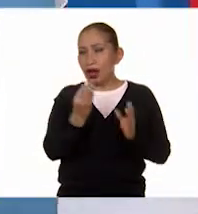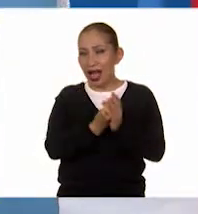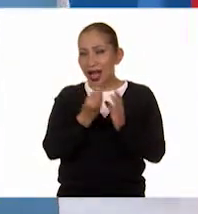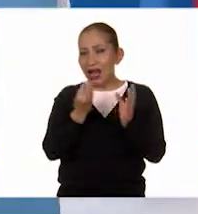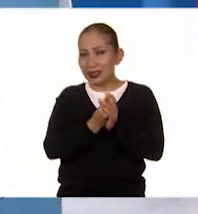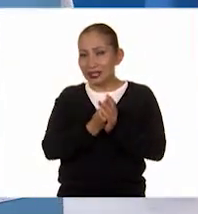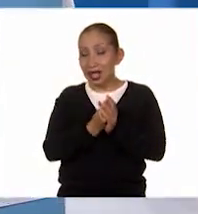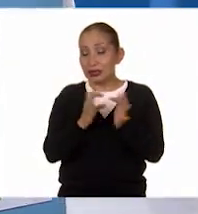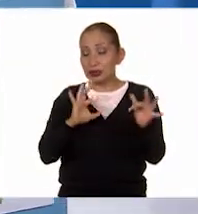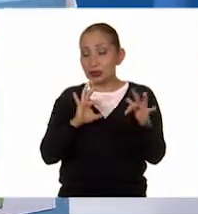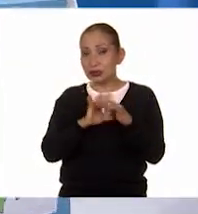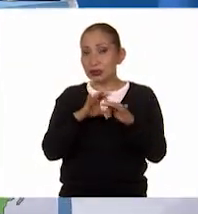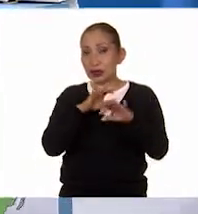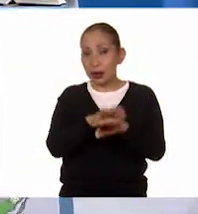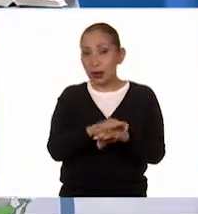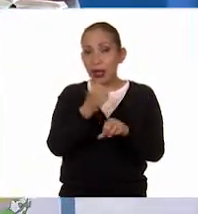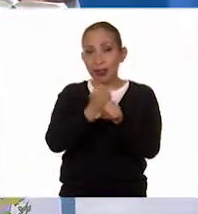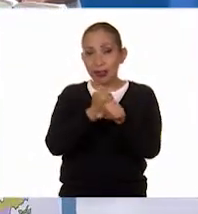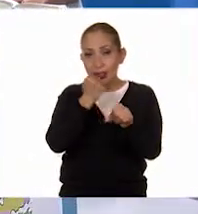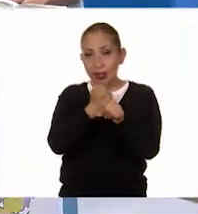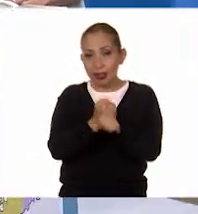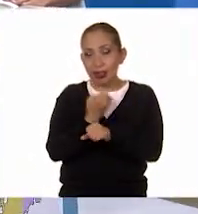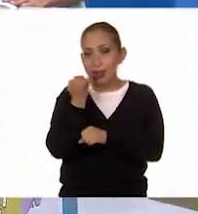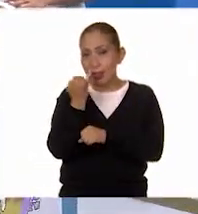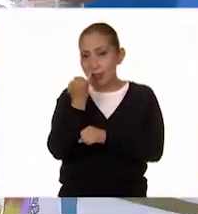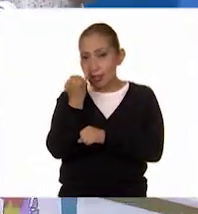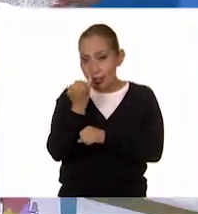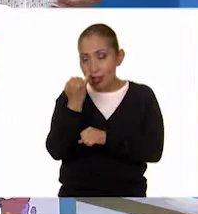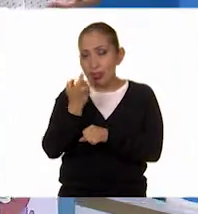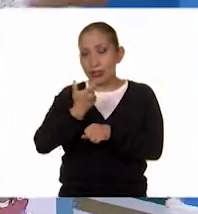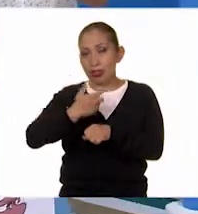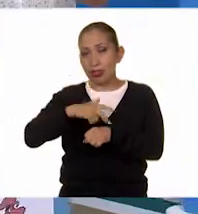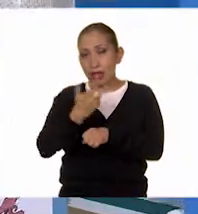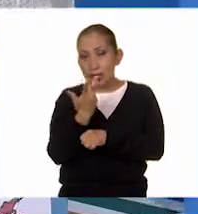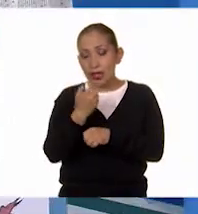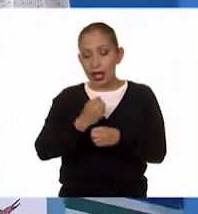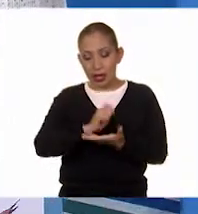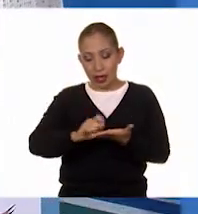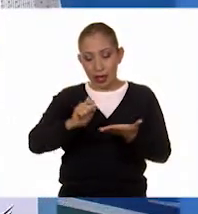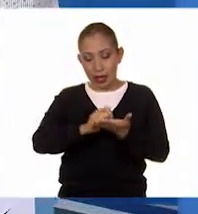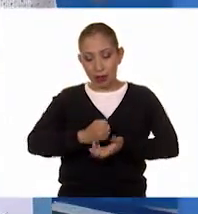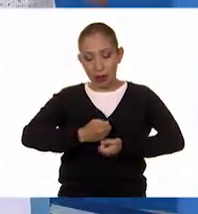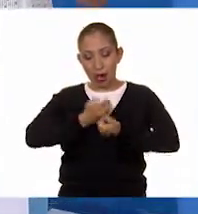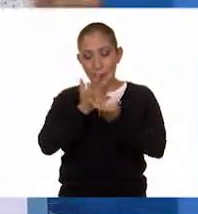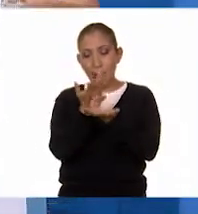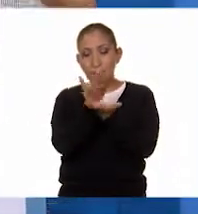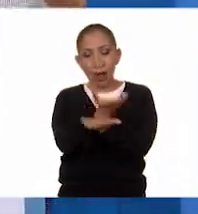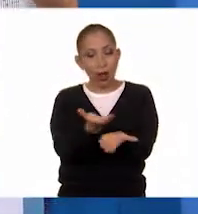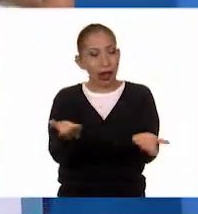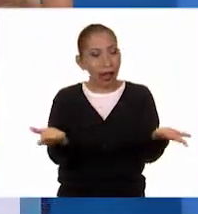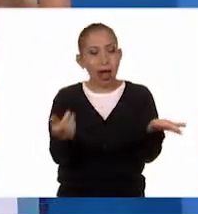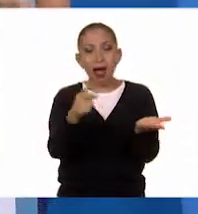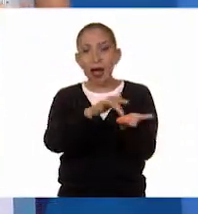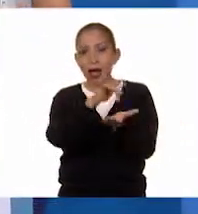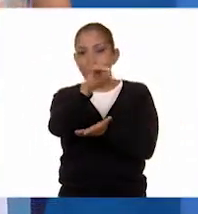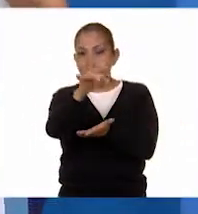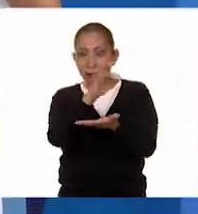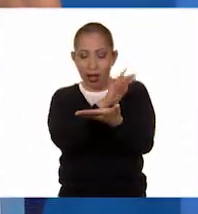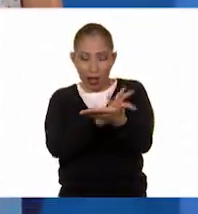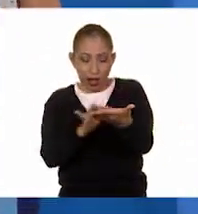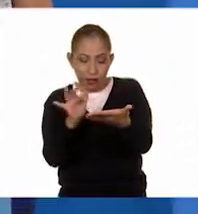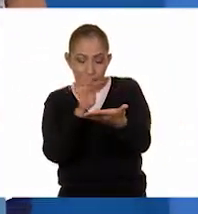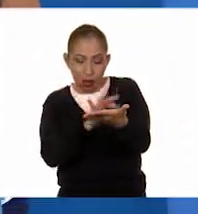clases relacionadas con la práctica social del lenguaje 13. Escribir poemas para compartir, en que gracias a la